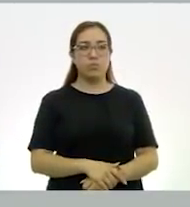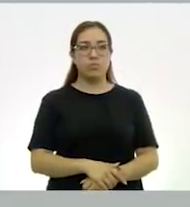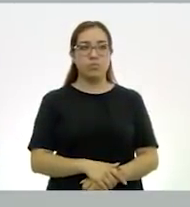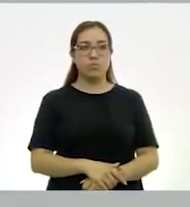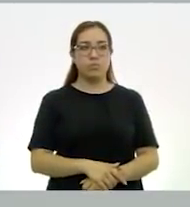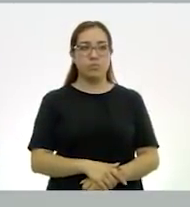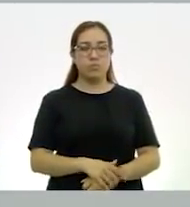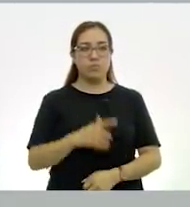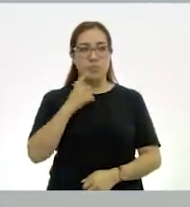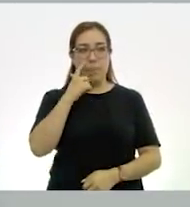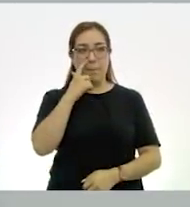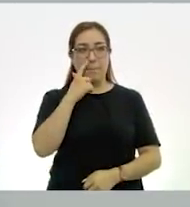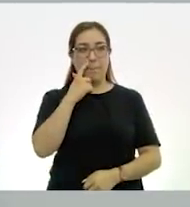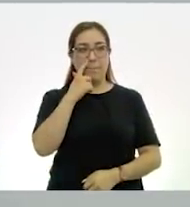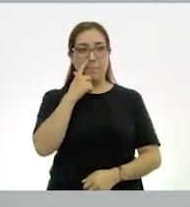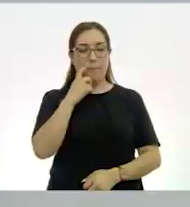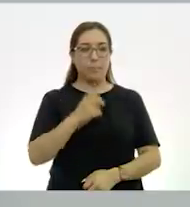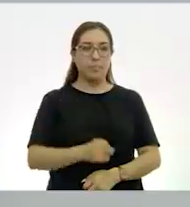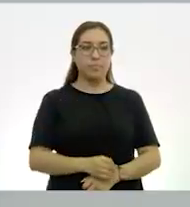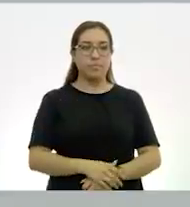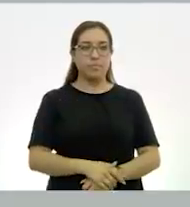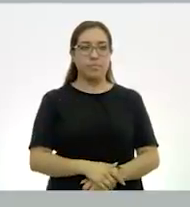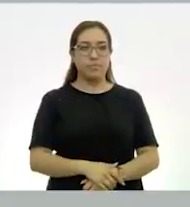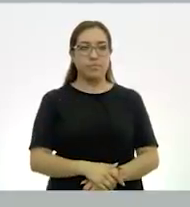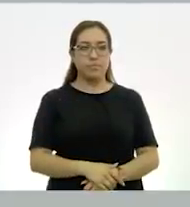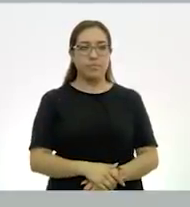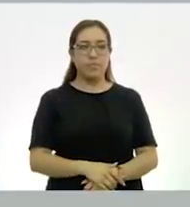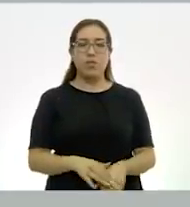cuña. Ah,